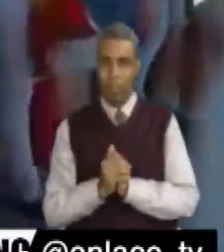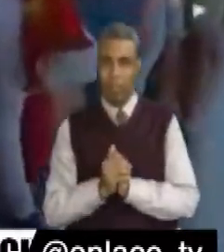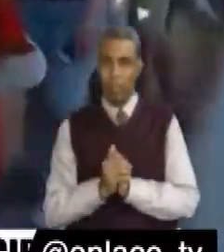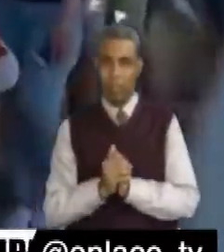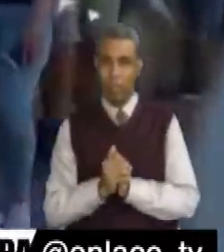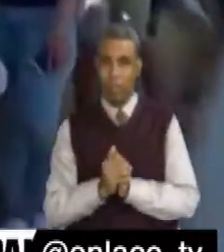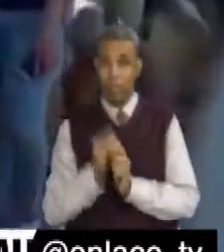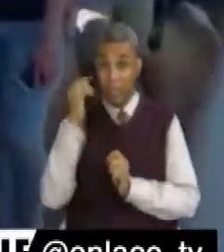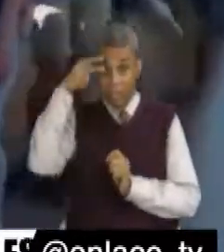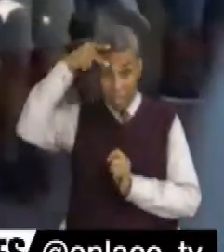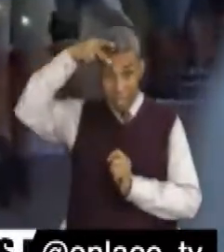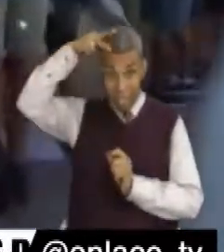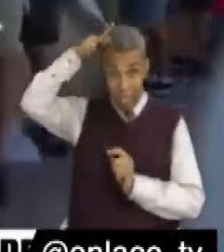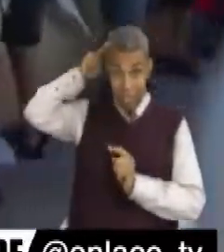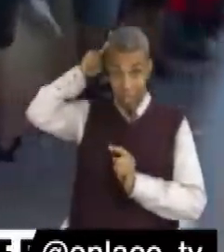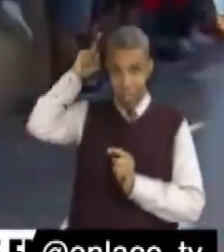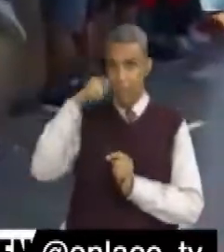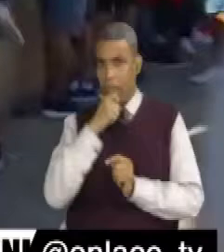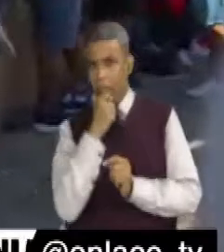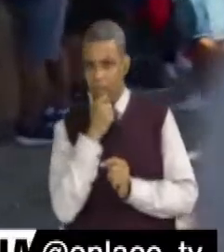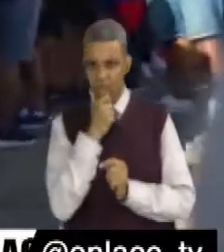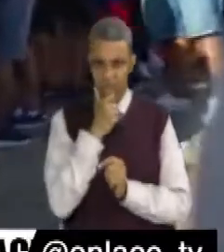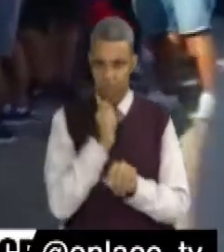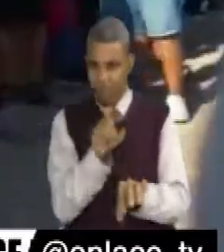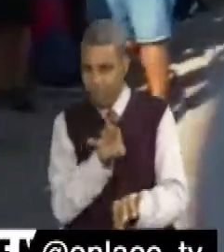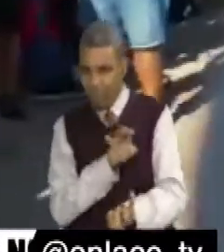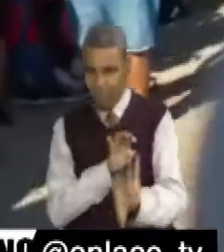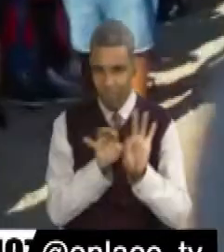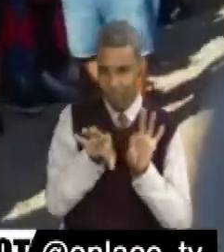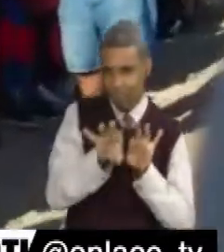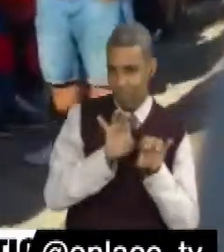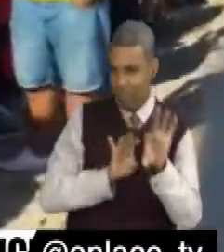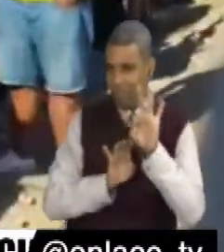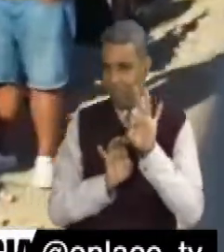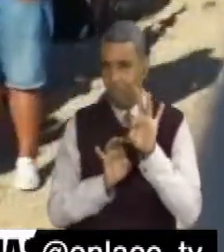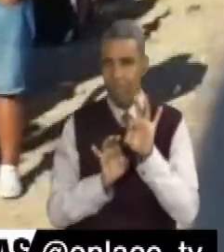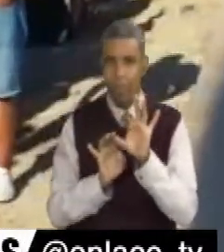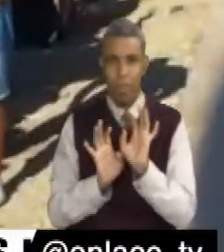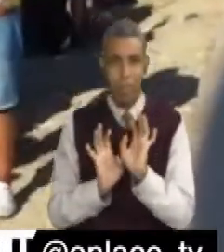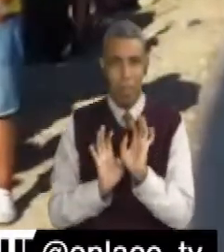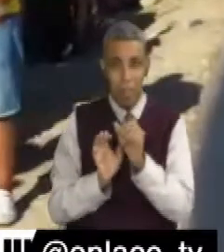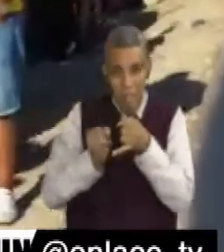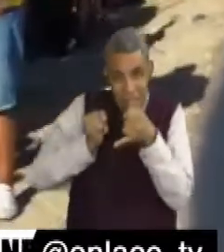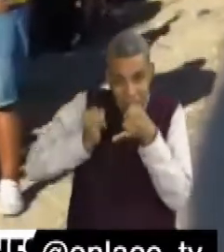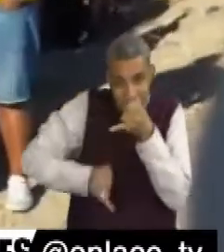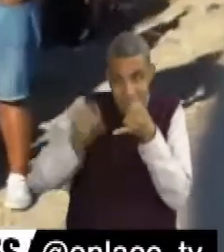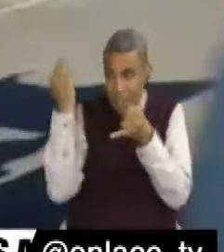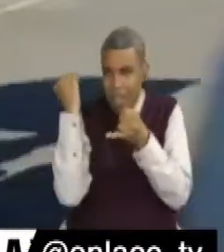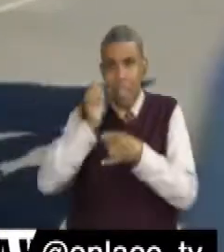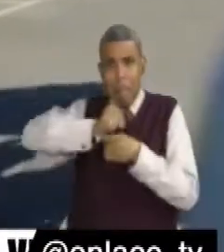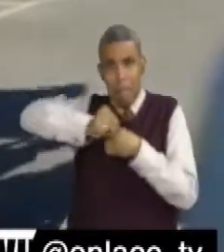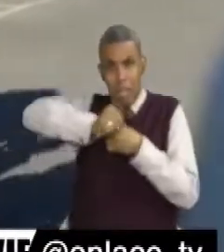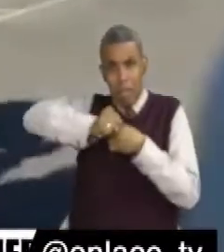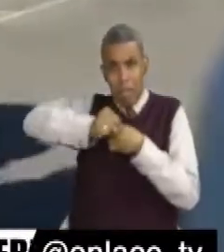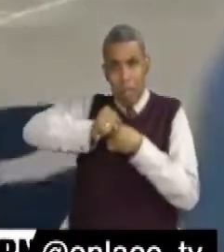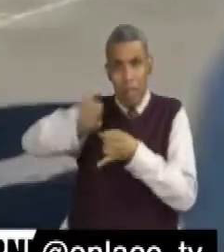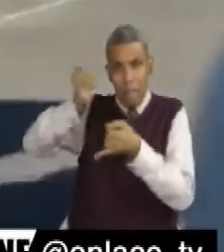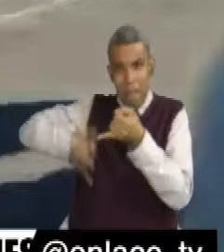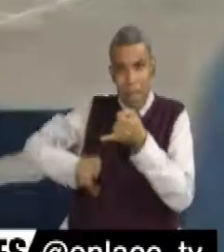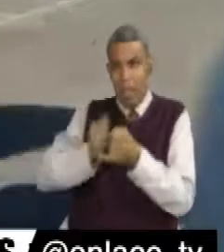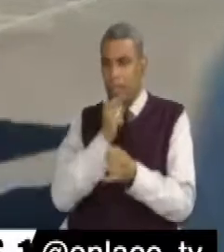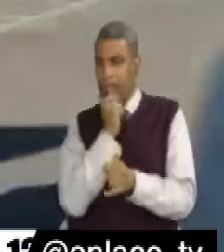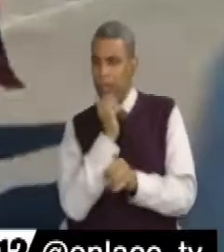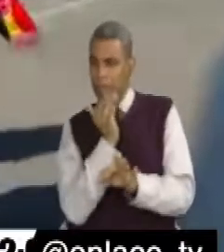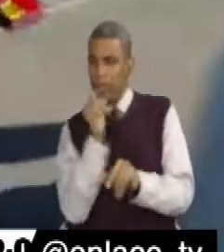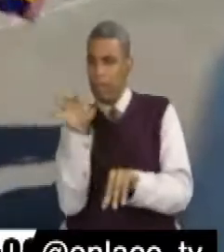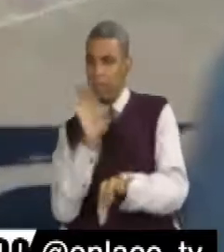paró ayer el profe Kurt Pekerman en la cancha en el último entrenamiento y además reconocimiento que hizo de este escenario deportivo. Práctica